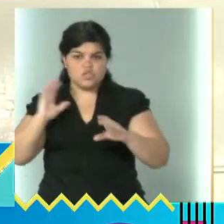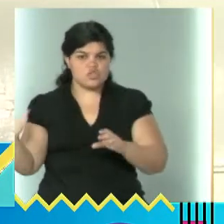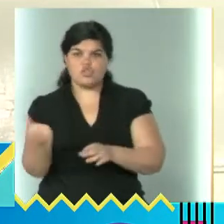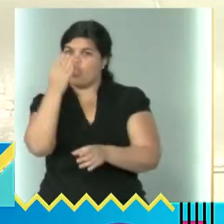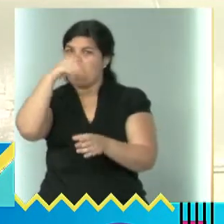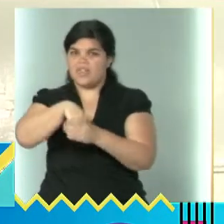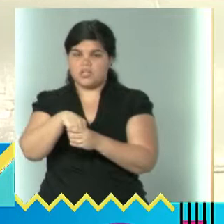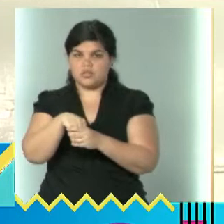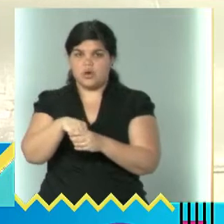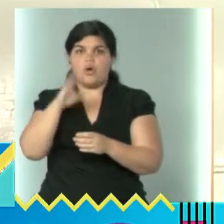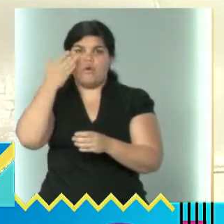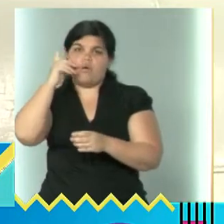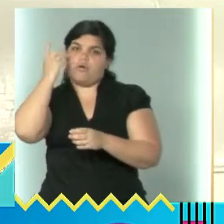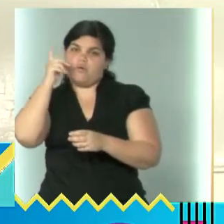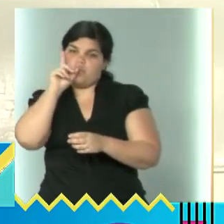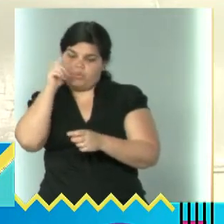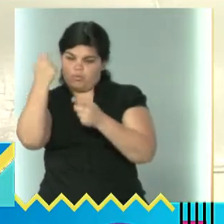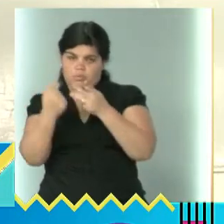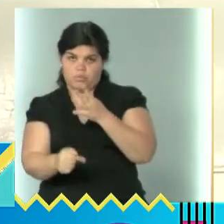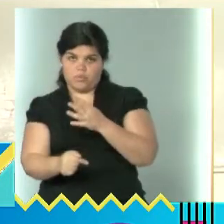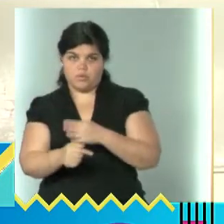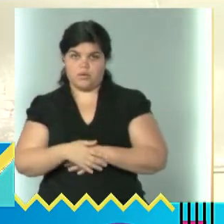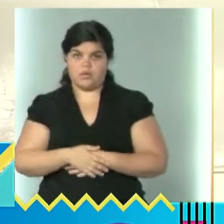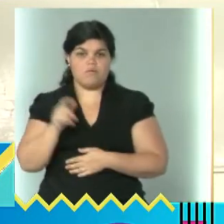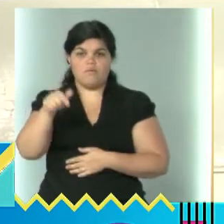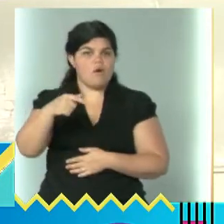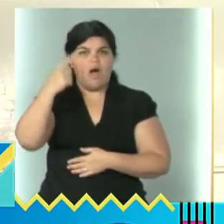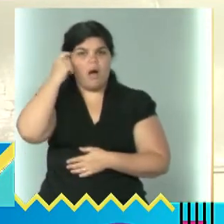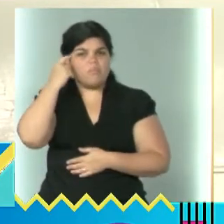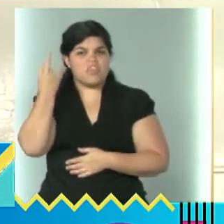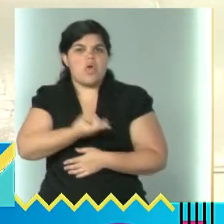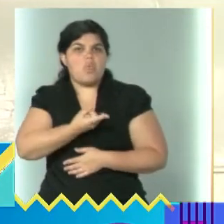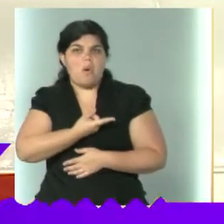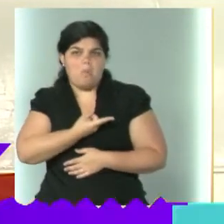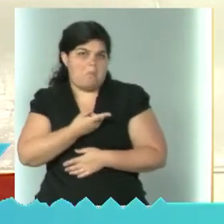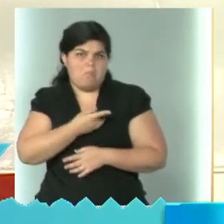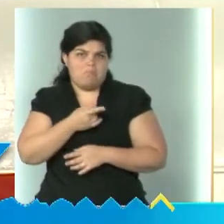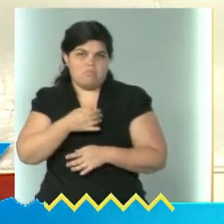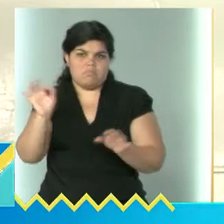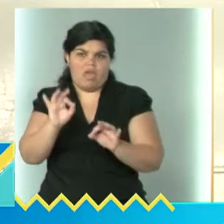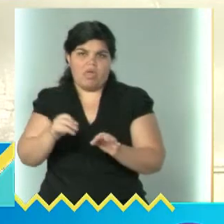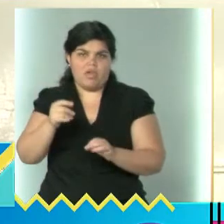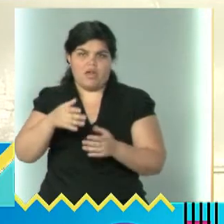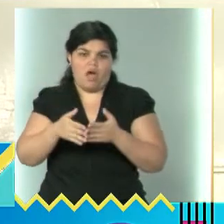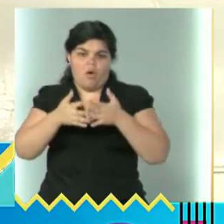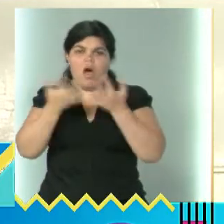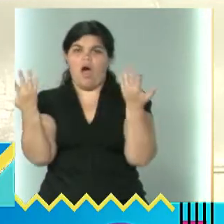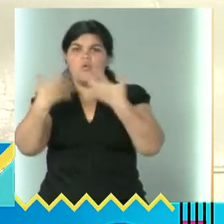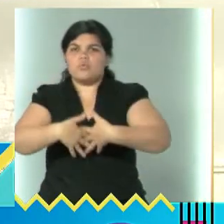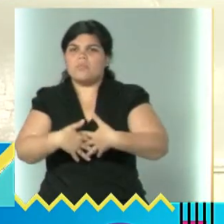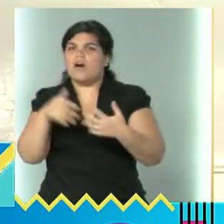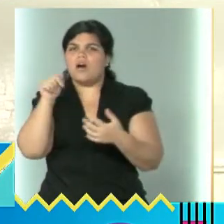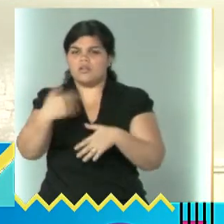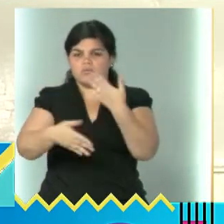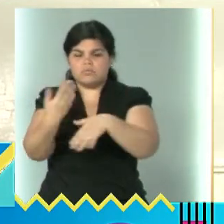Y me parece que no, en ningún lado vos aprendés a usarlas. Por eso capaz también la generación esta es como más autodidacta y todo, porque es la única